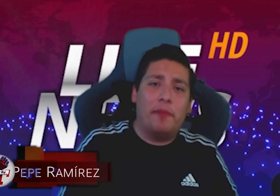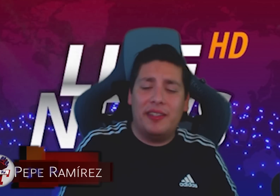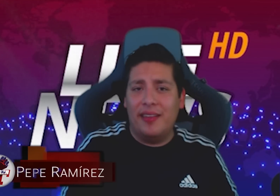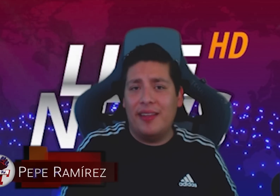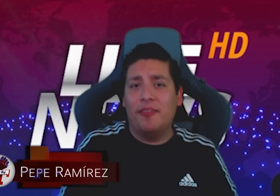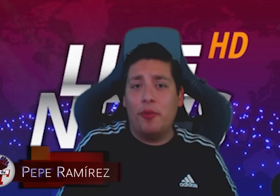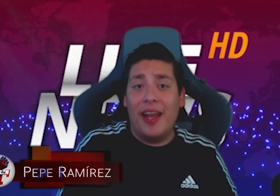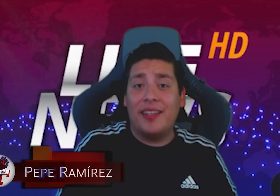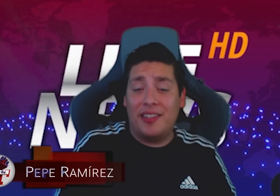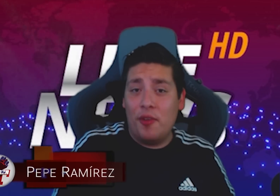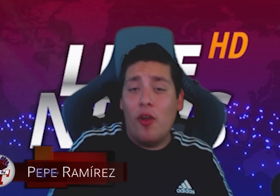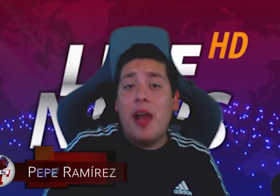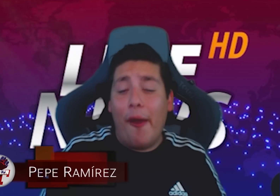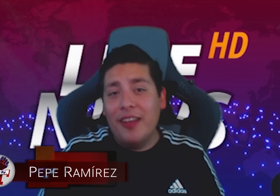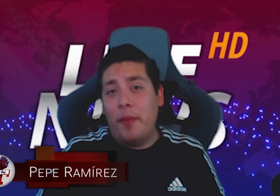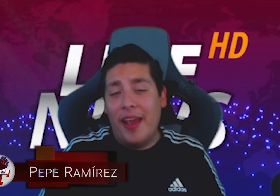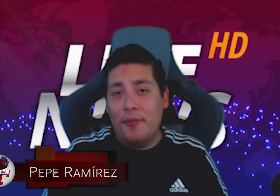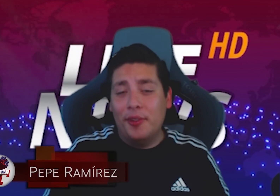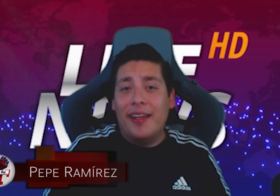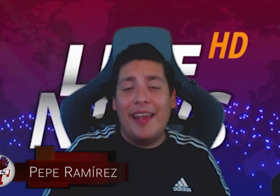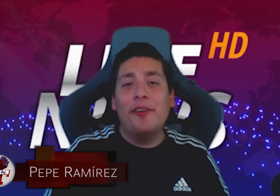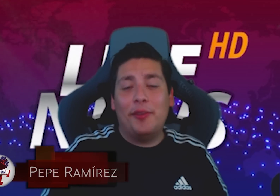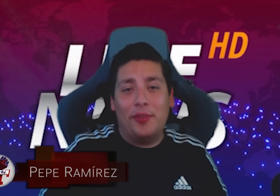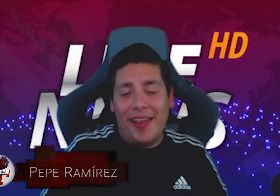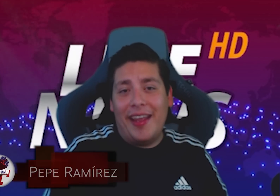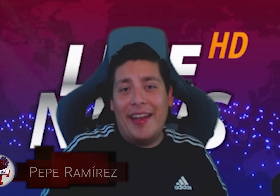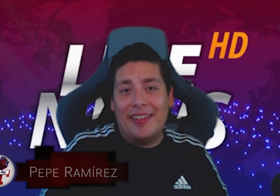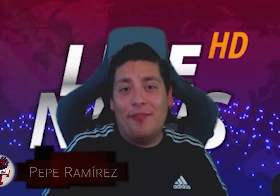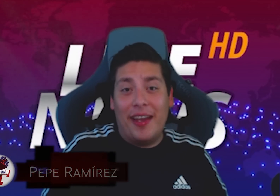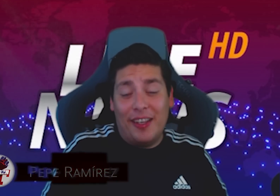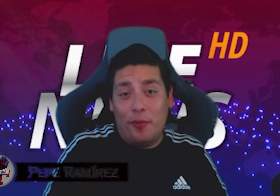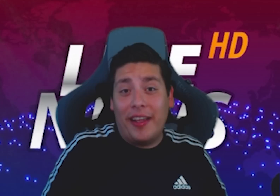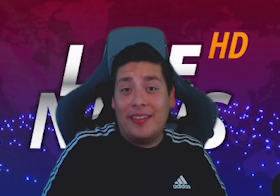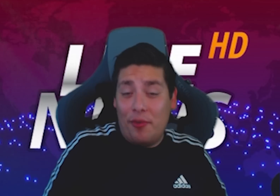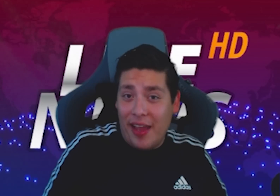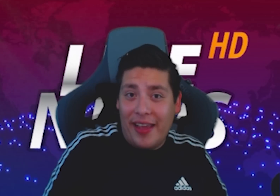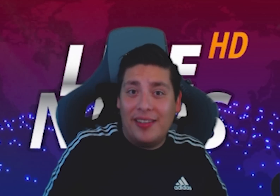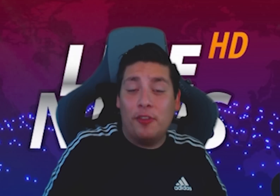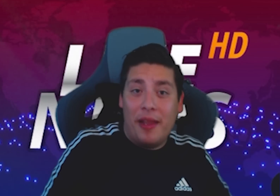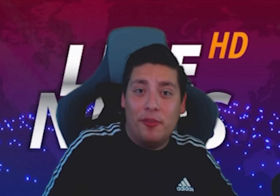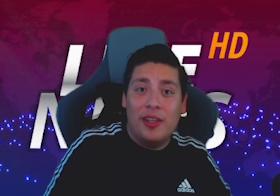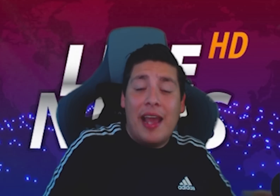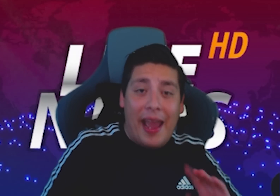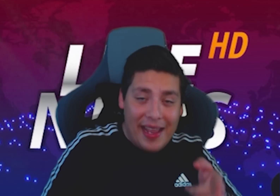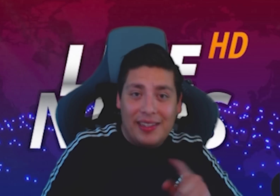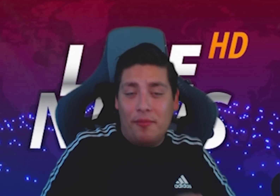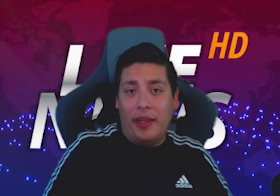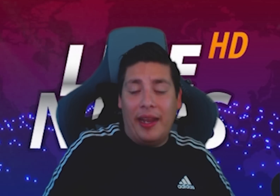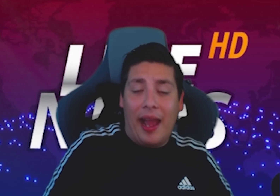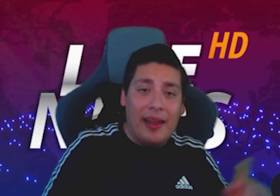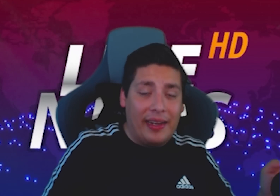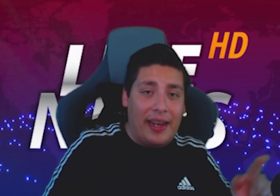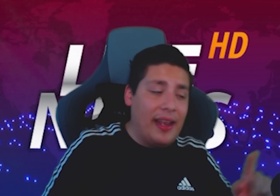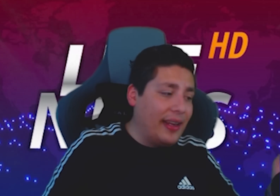qué bueno que el presidente Andrés Manuel las exhibió. Ahora esperemos qué es lo que sucede en estas marchas, porque hasta en una de esas vemos a